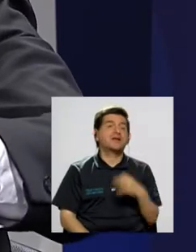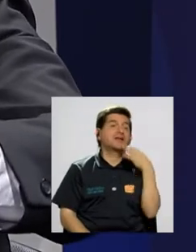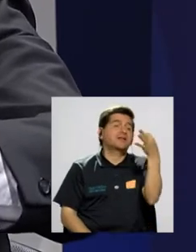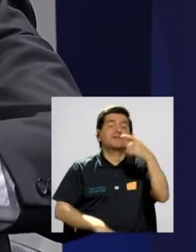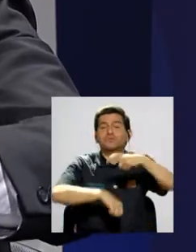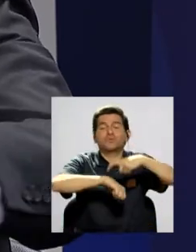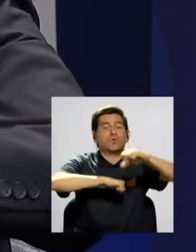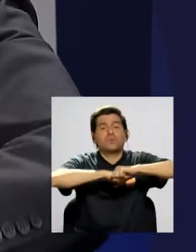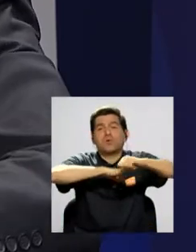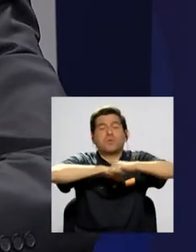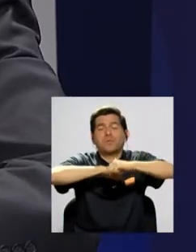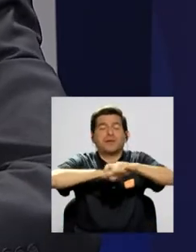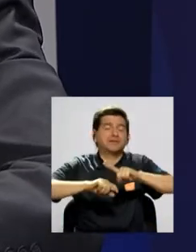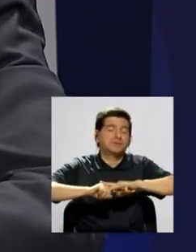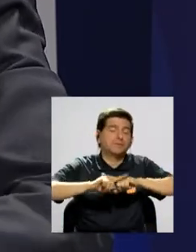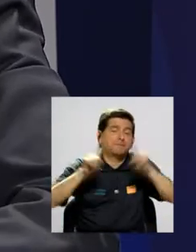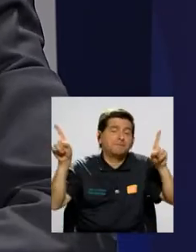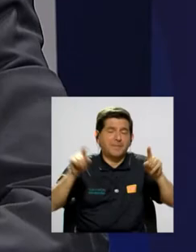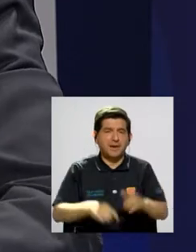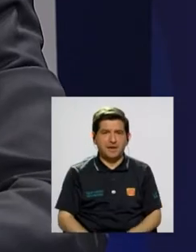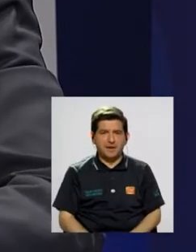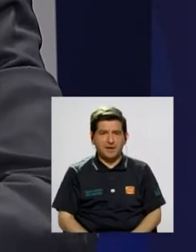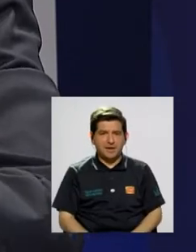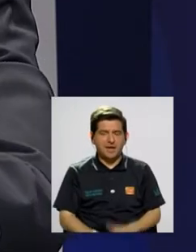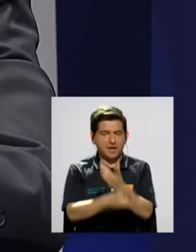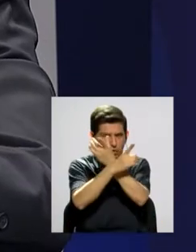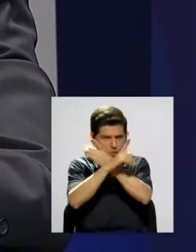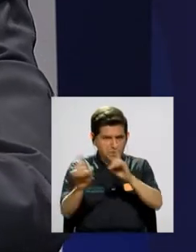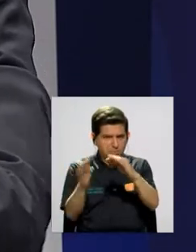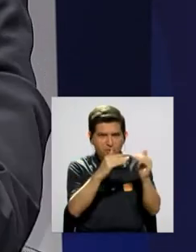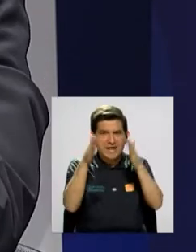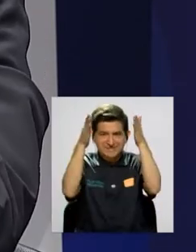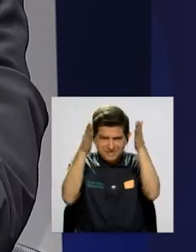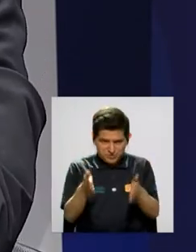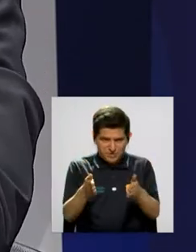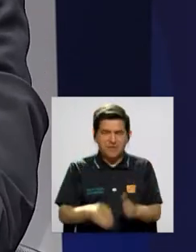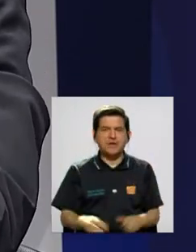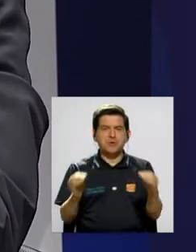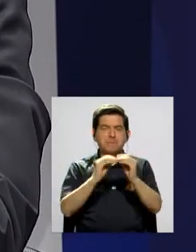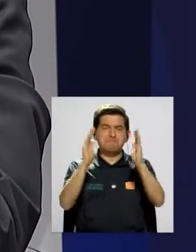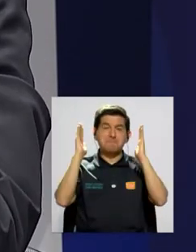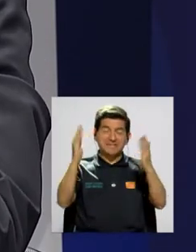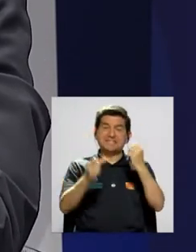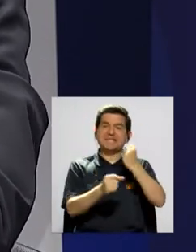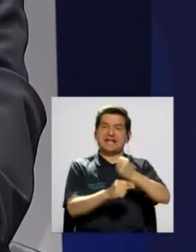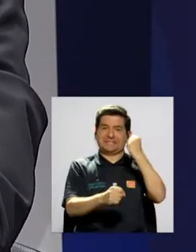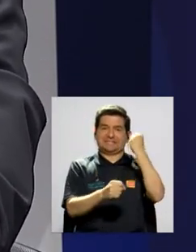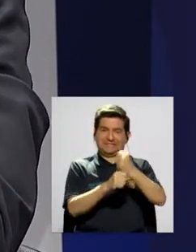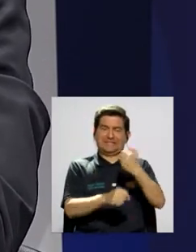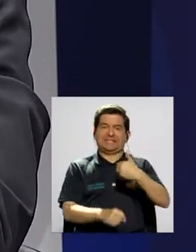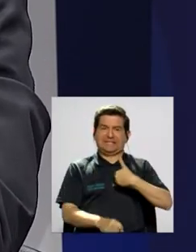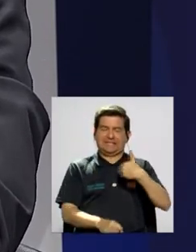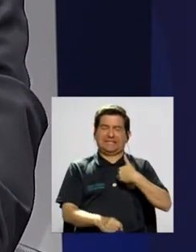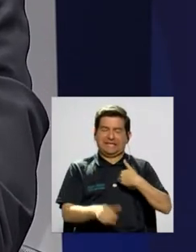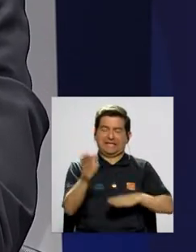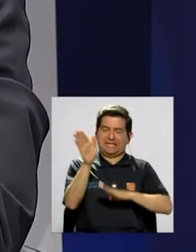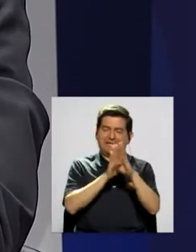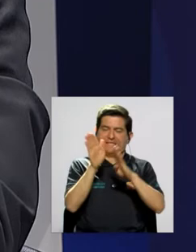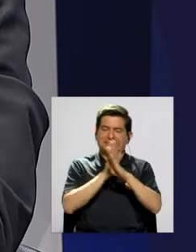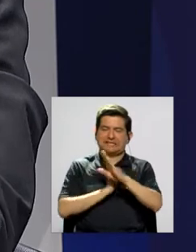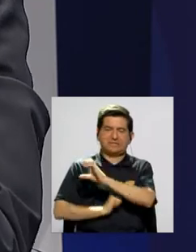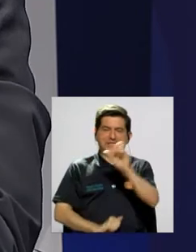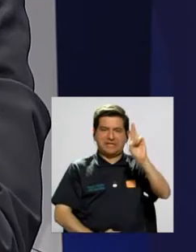electoral, pero sí estamos mostrando que esa democracia de ciudadanos es una de las más grandes tareas que tenemos por desarrollar los